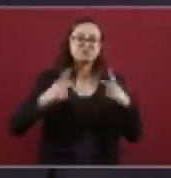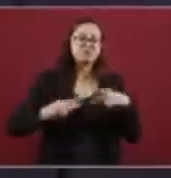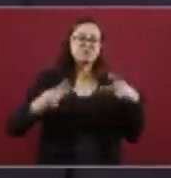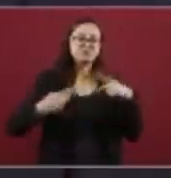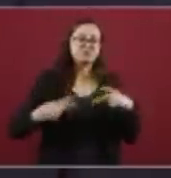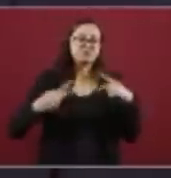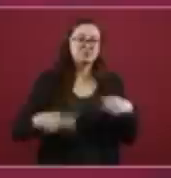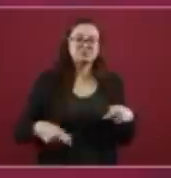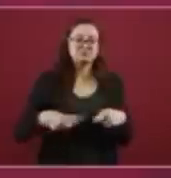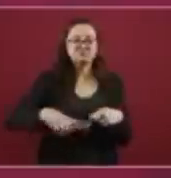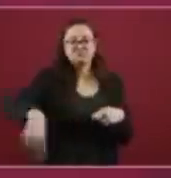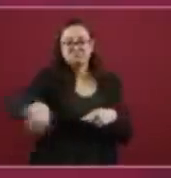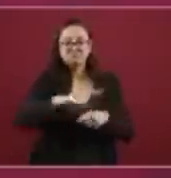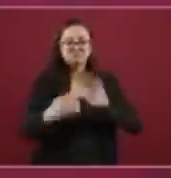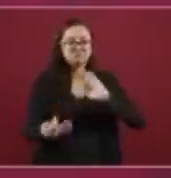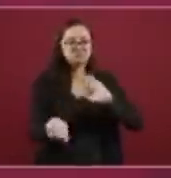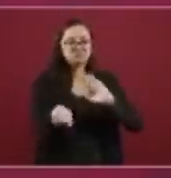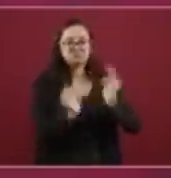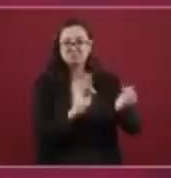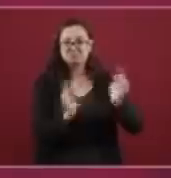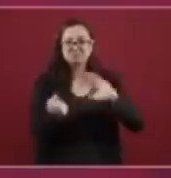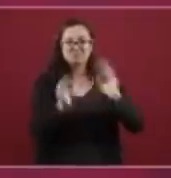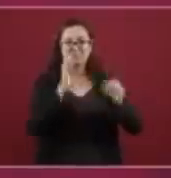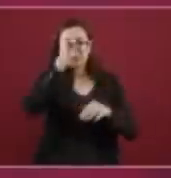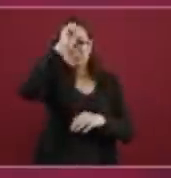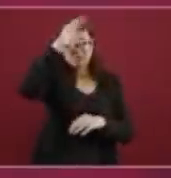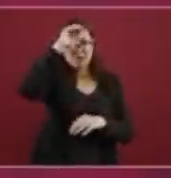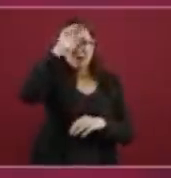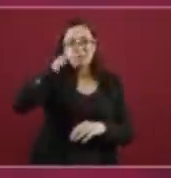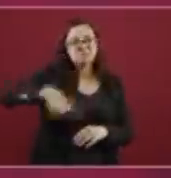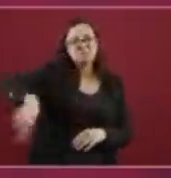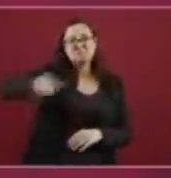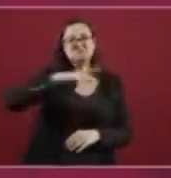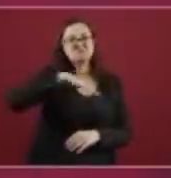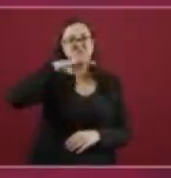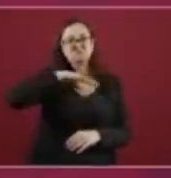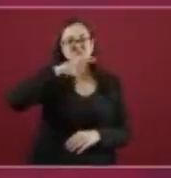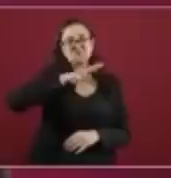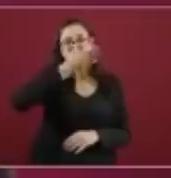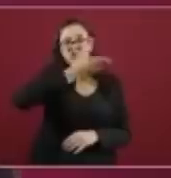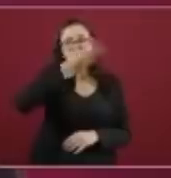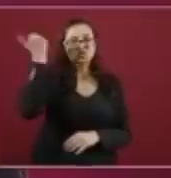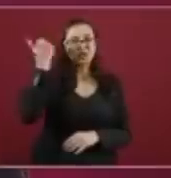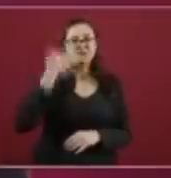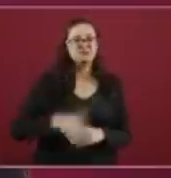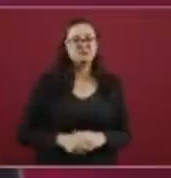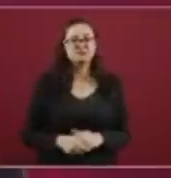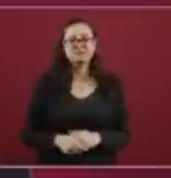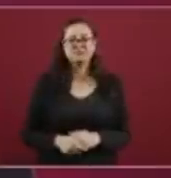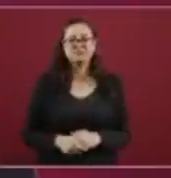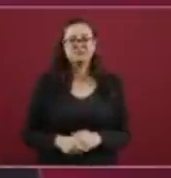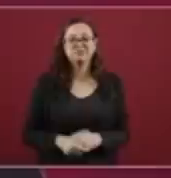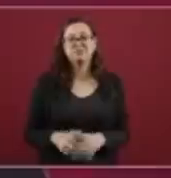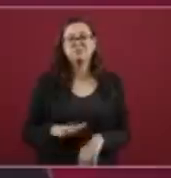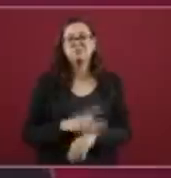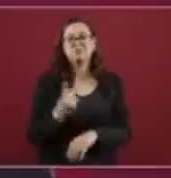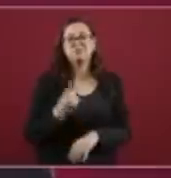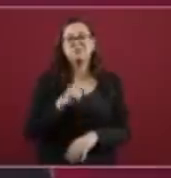de las zonas mineras no lo sabía, porque esto no se decía,